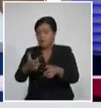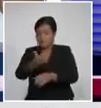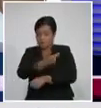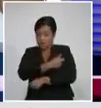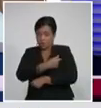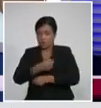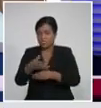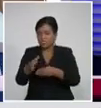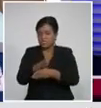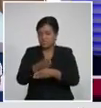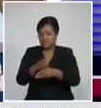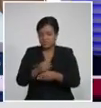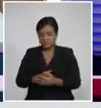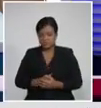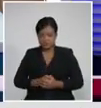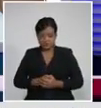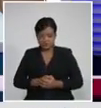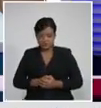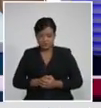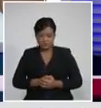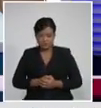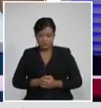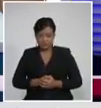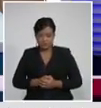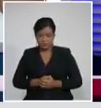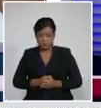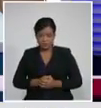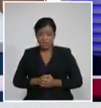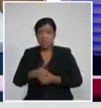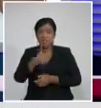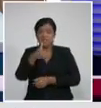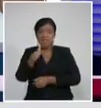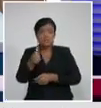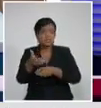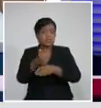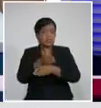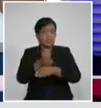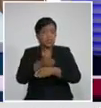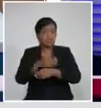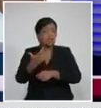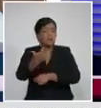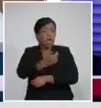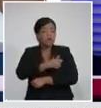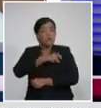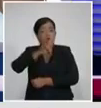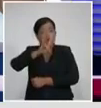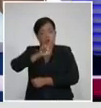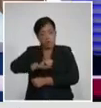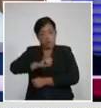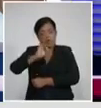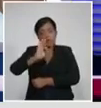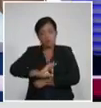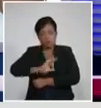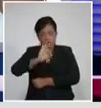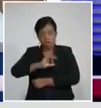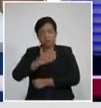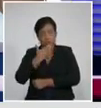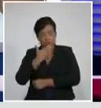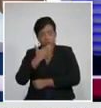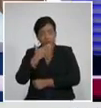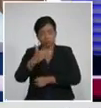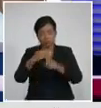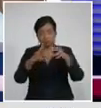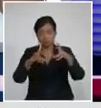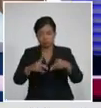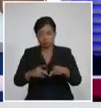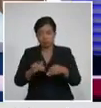¿no? Bueno, 10 es la décima parte de 100. En ese caso tenemos un 90% de eficacia de la vacuna. Quiere